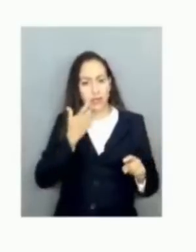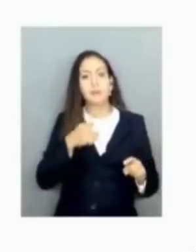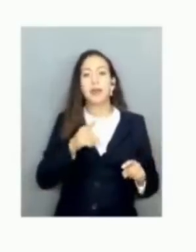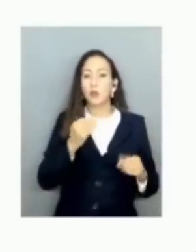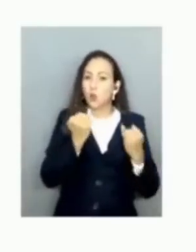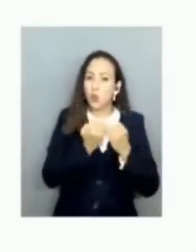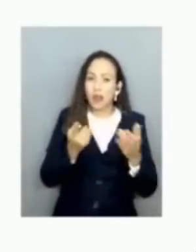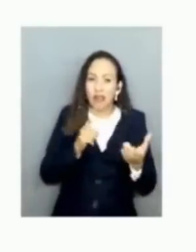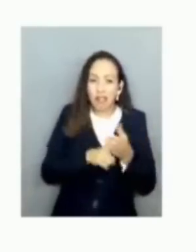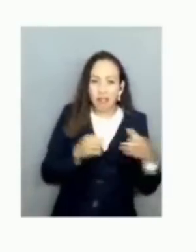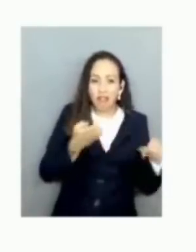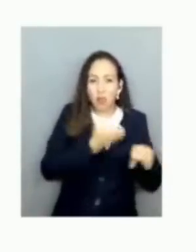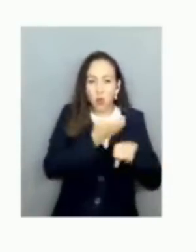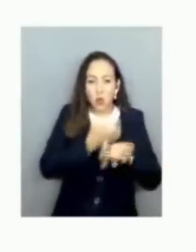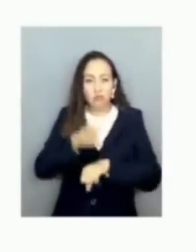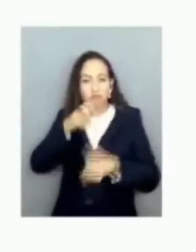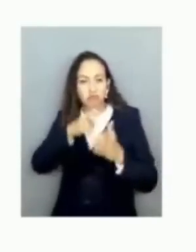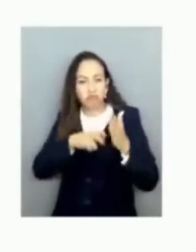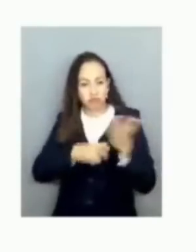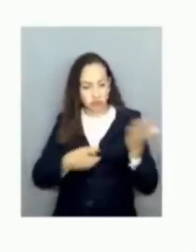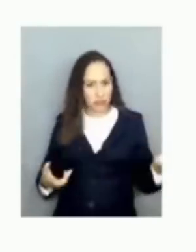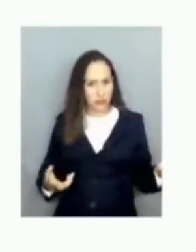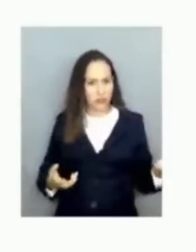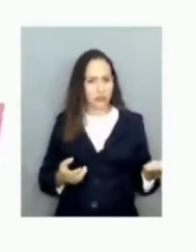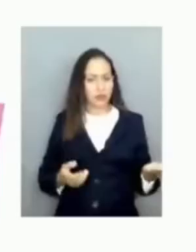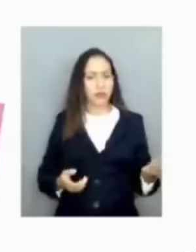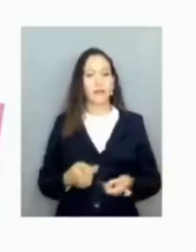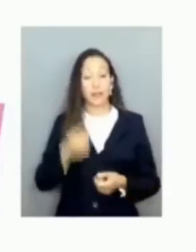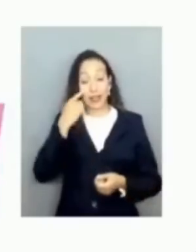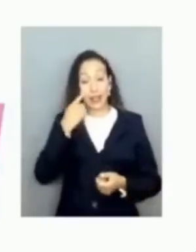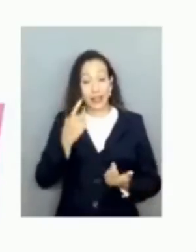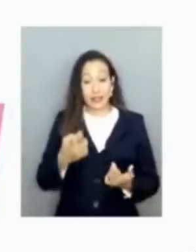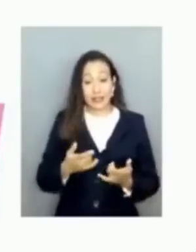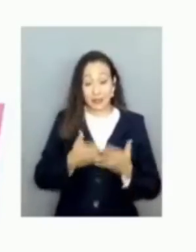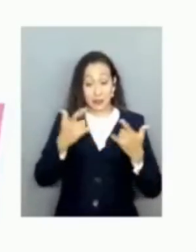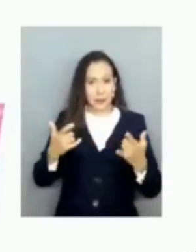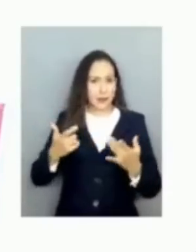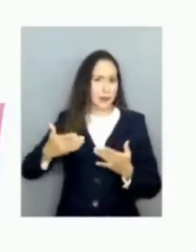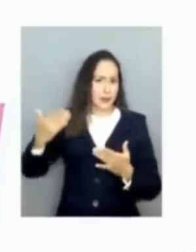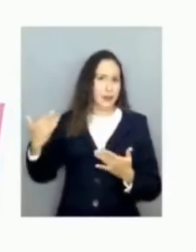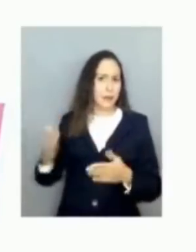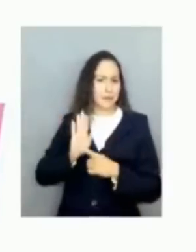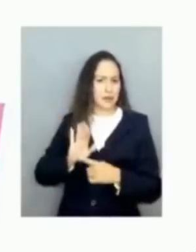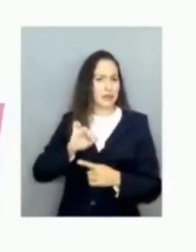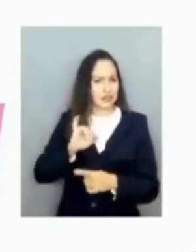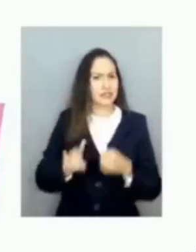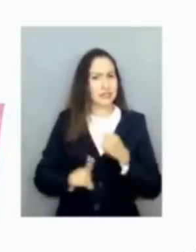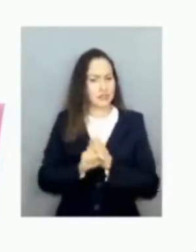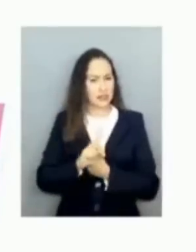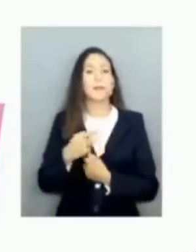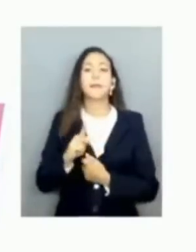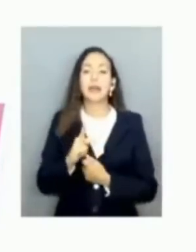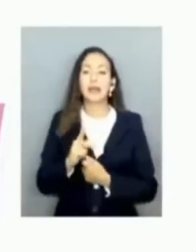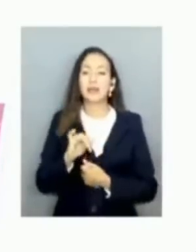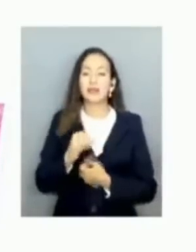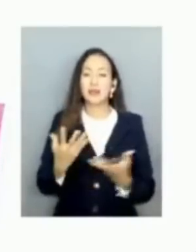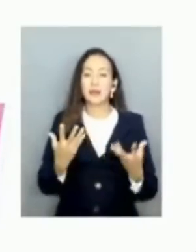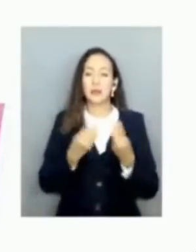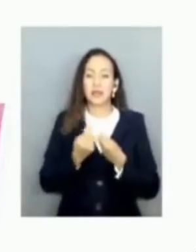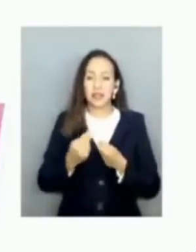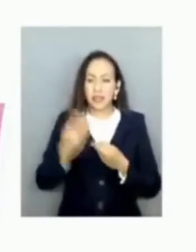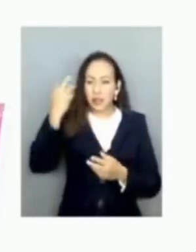Por mucho tiempo permaneció callada. Recuerdo muy bien que la Secretaría de Gobernación